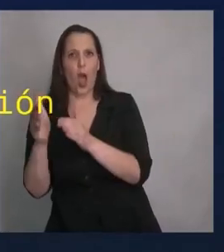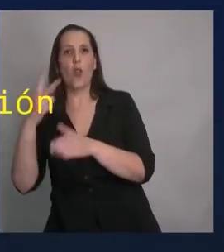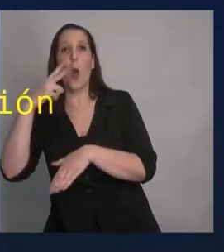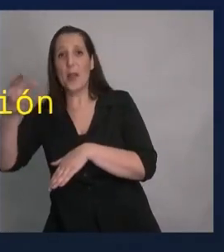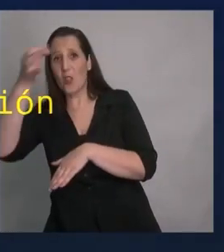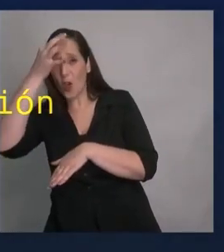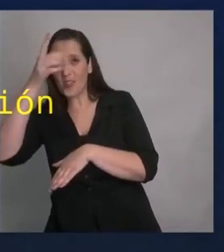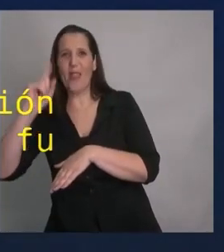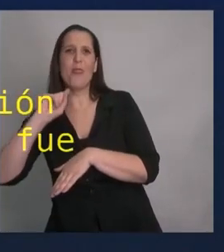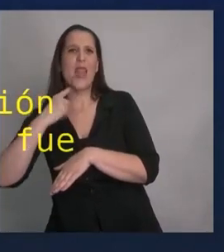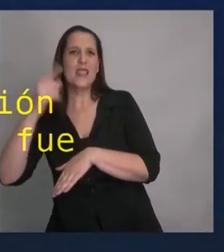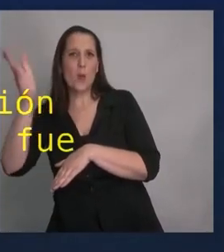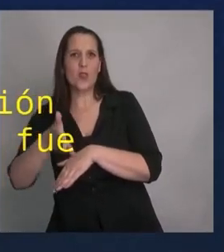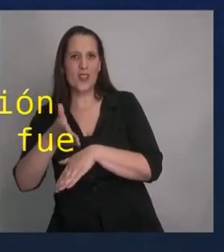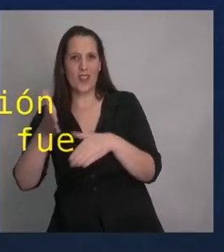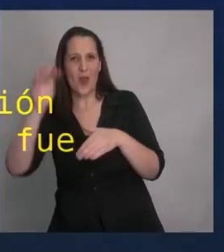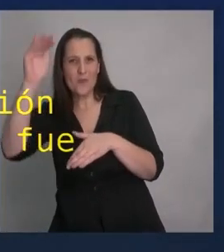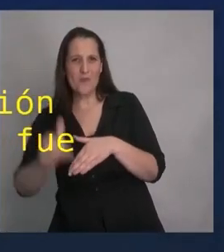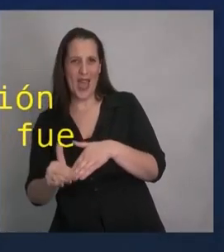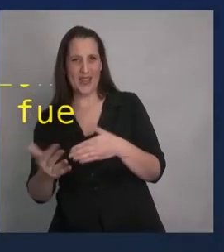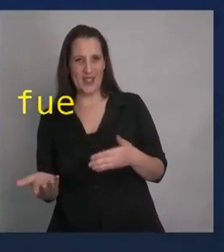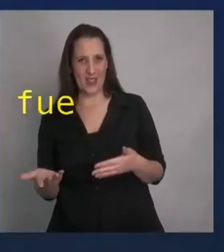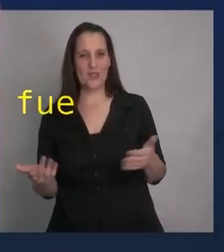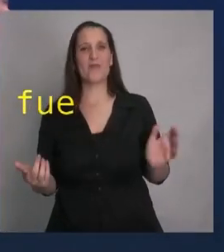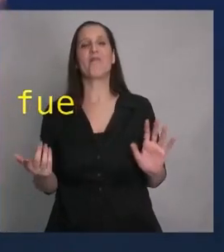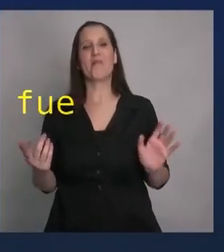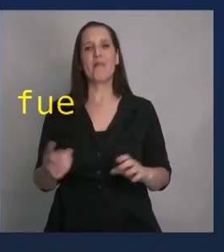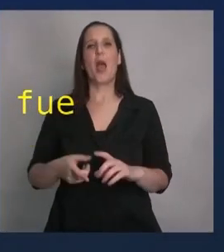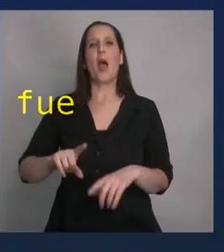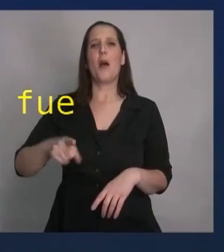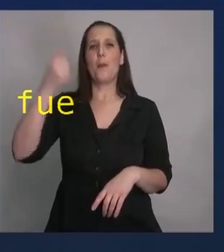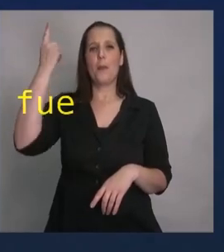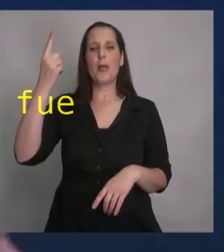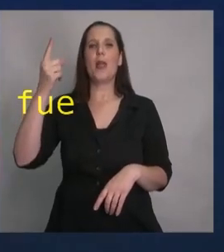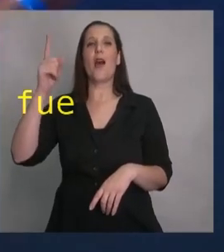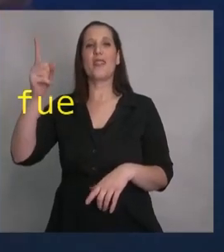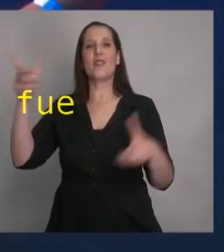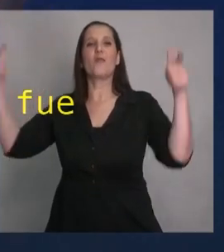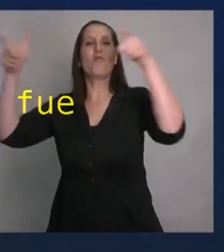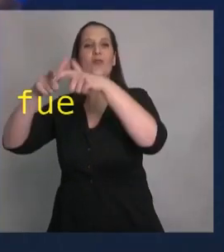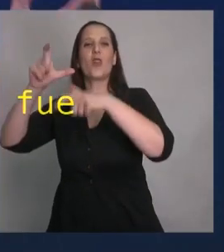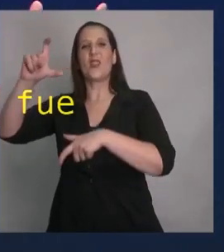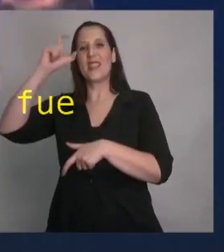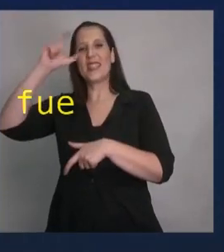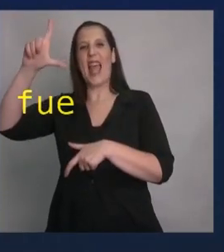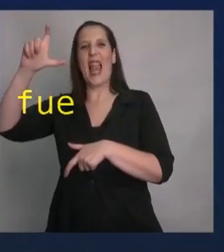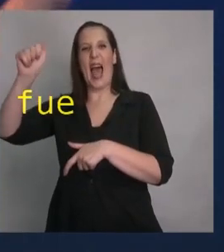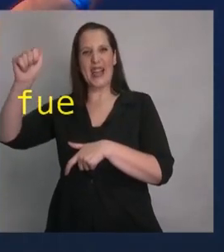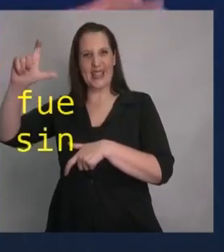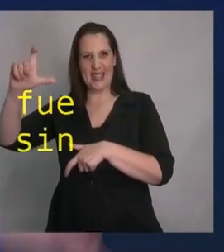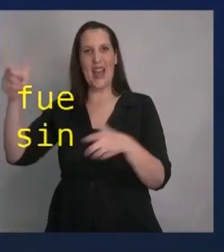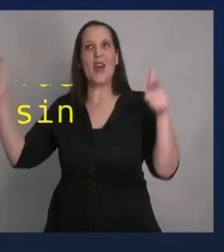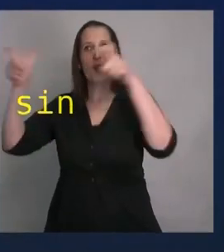sin la presencia norteamericana en la UNASUR y en la CELAC. Costuramos y construimos nuestro